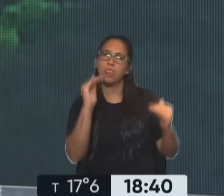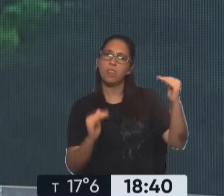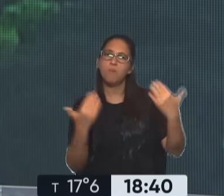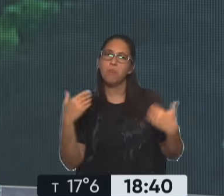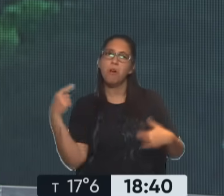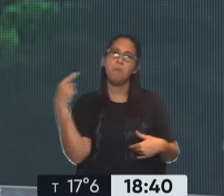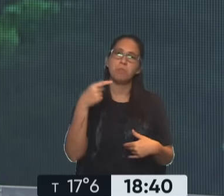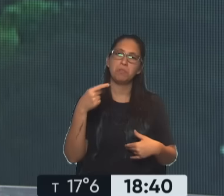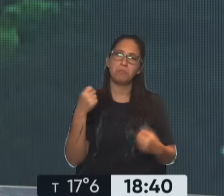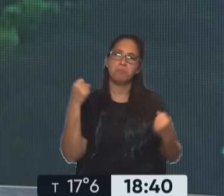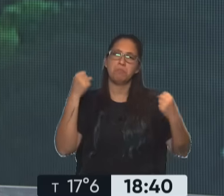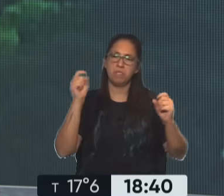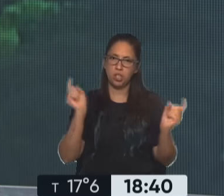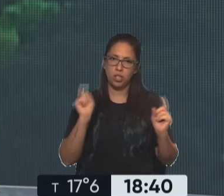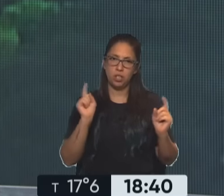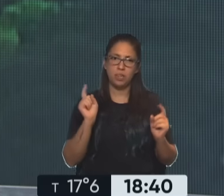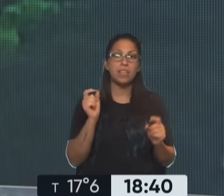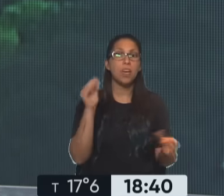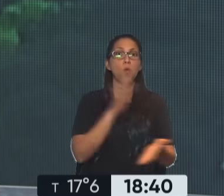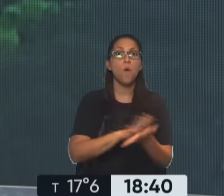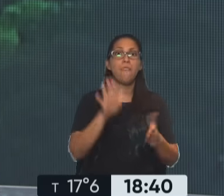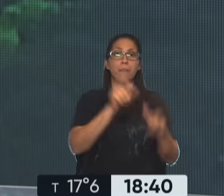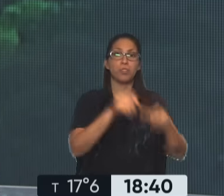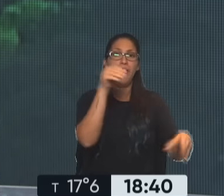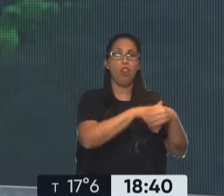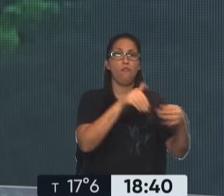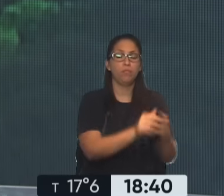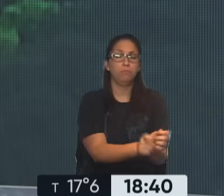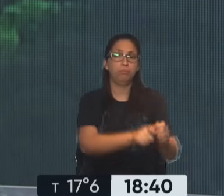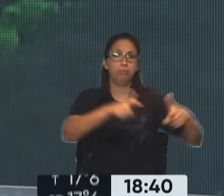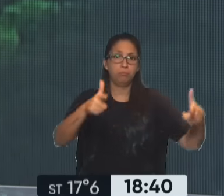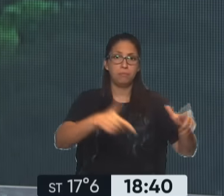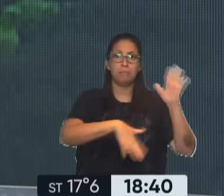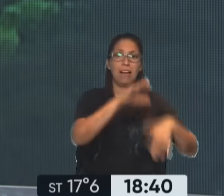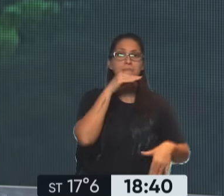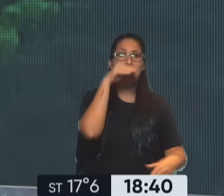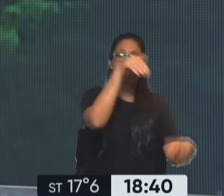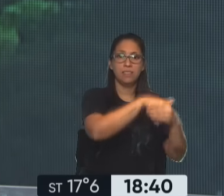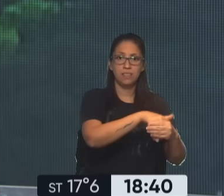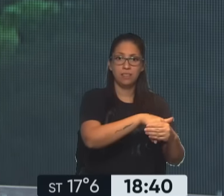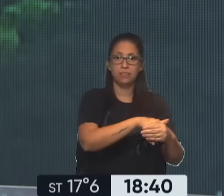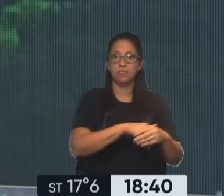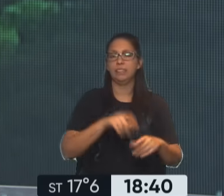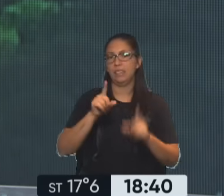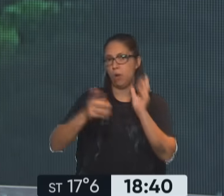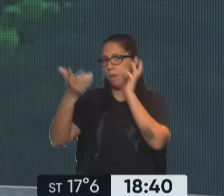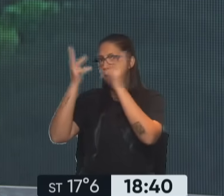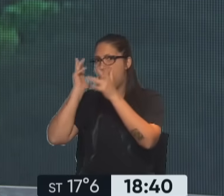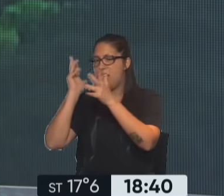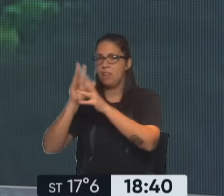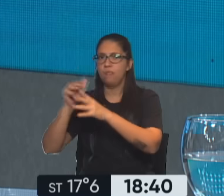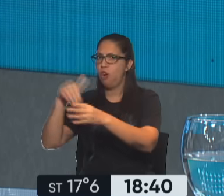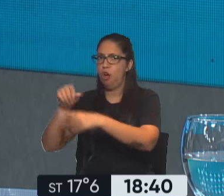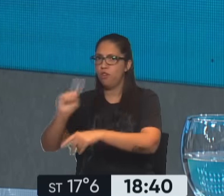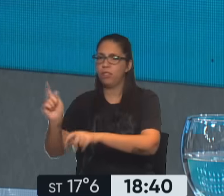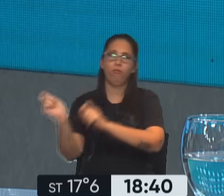hecho, Massa crece fuertemente con nuevos votantes. Claro. Con nuevos votantes. Y con algo de migración de Milei a Massa, ¿no? Ahí